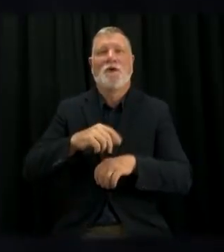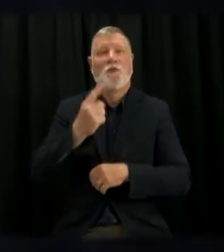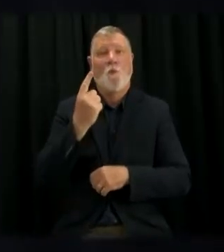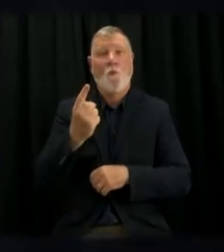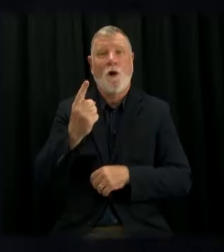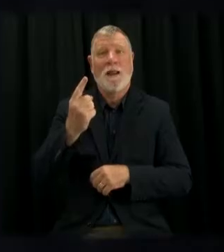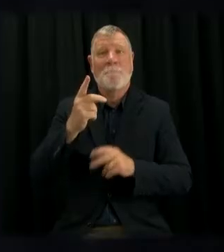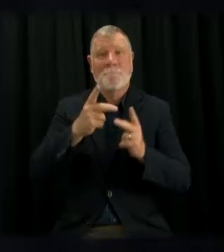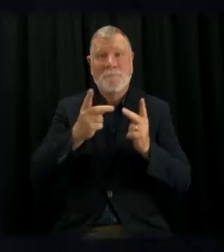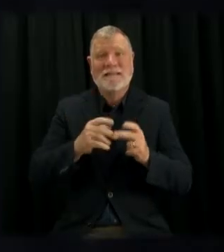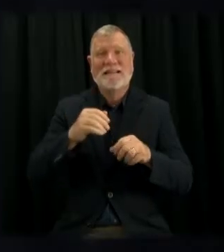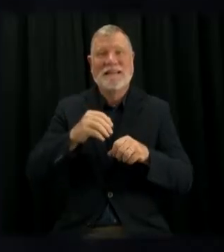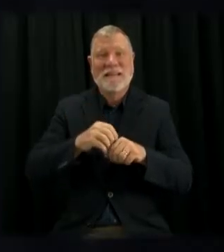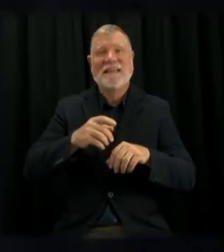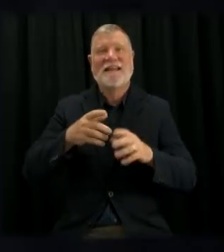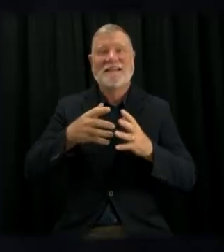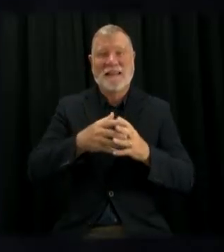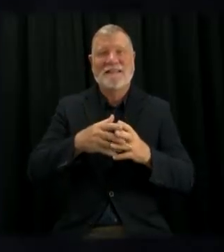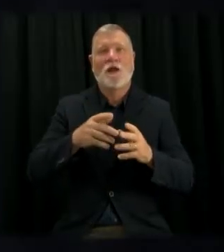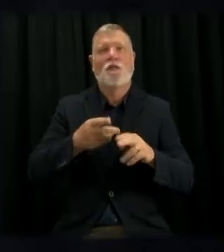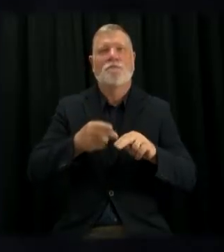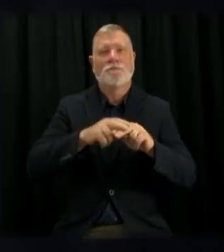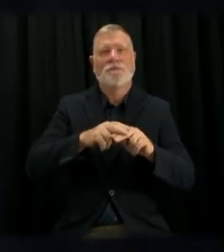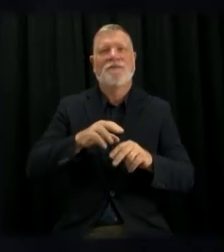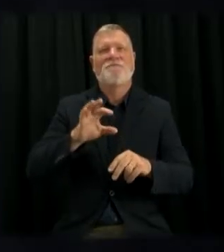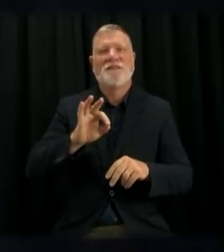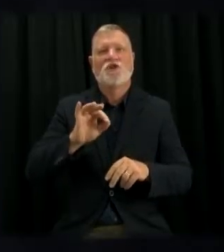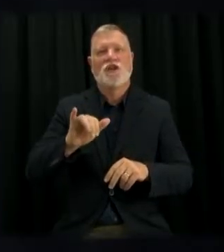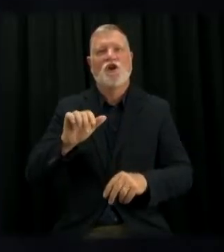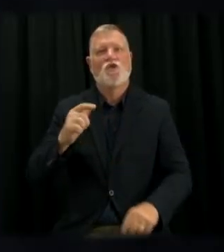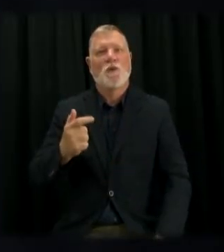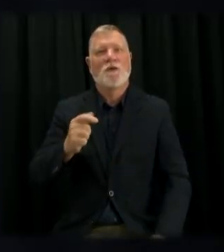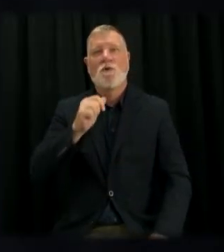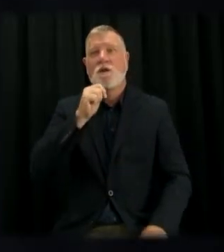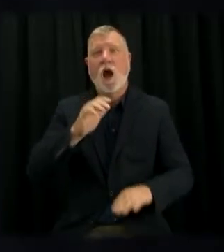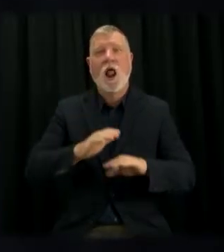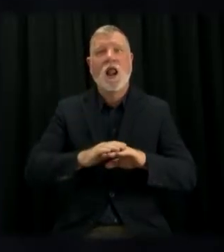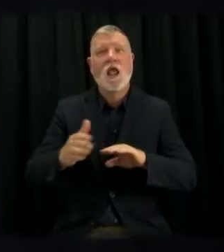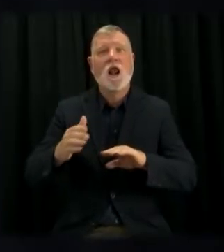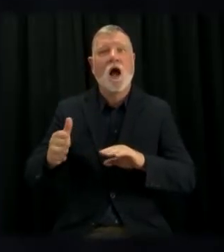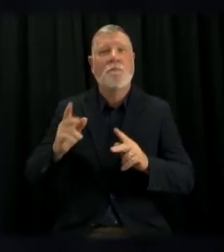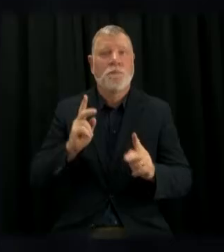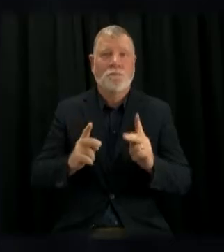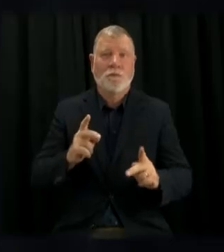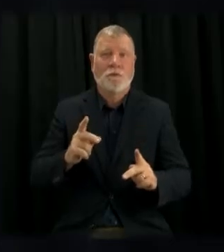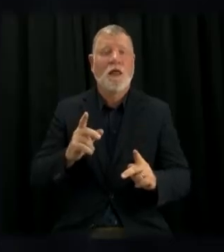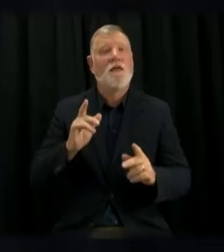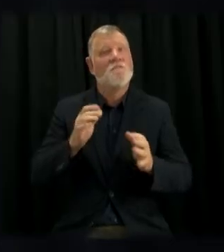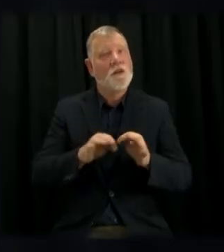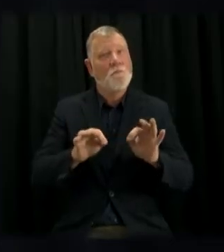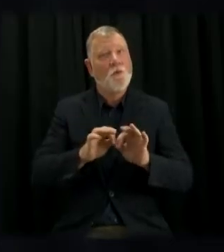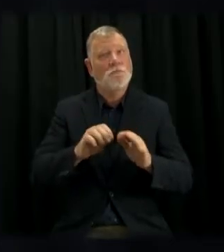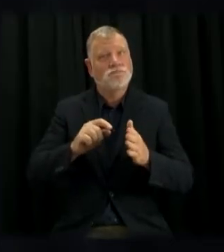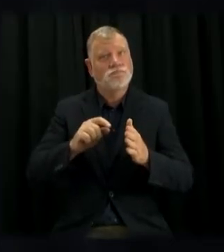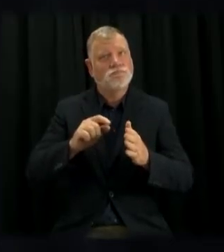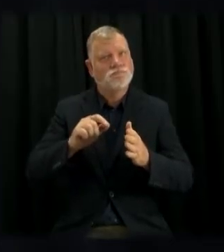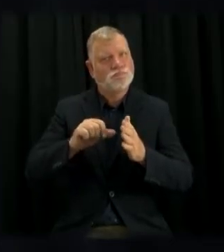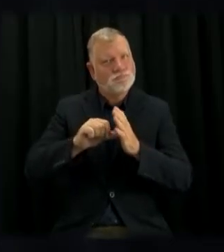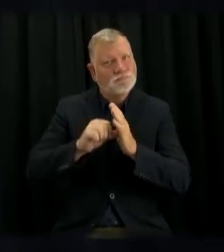Puerto Rico es uno de los únicos sitios en los Estados Unidos que está aumentando gastos en el 21 y que no está cesanteando a gente. hay